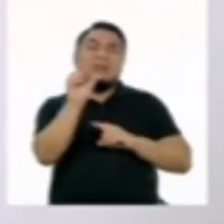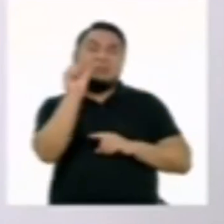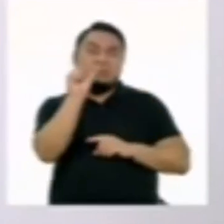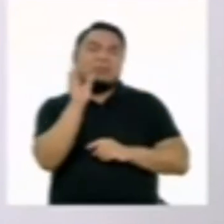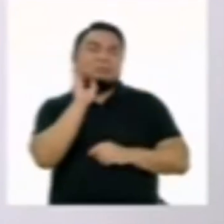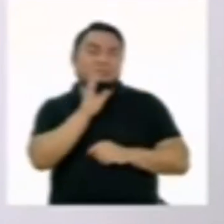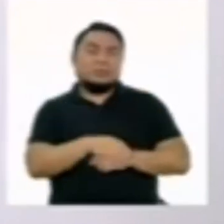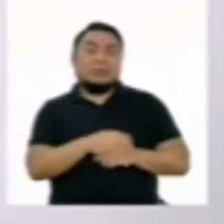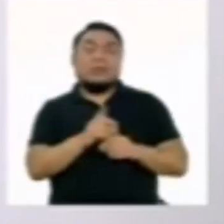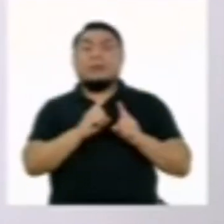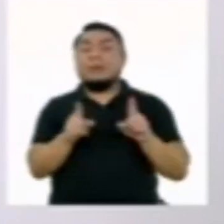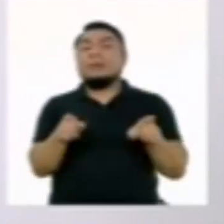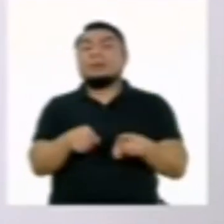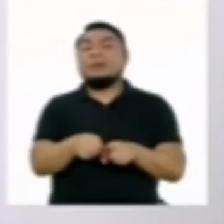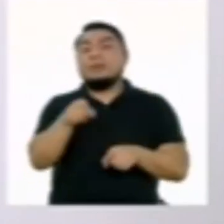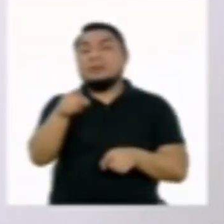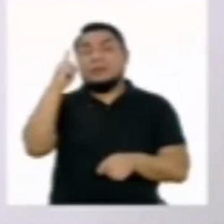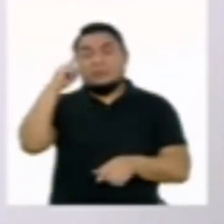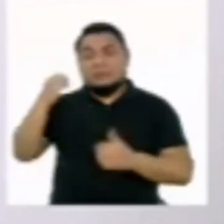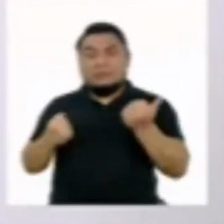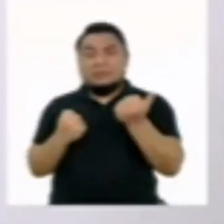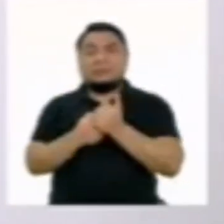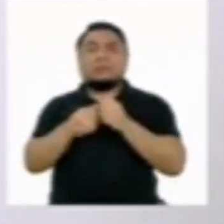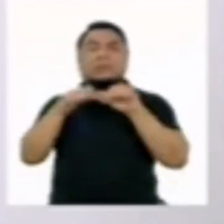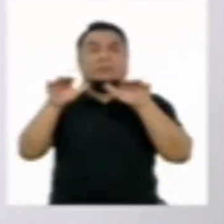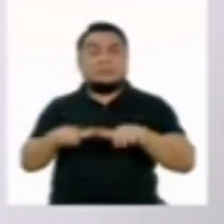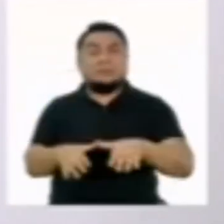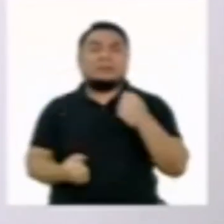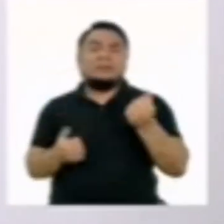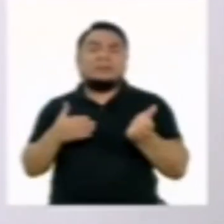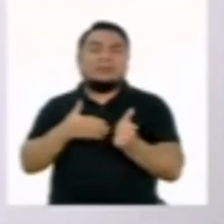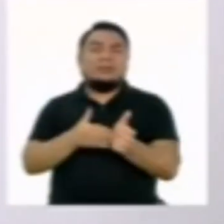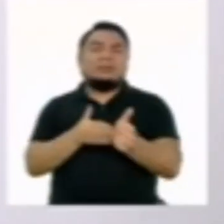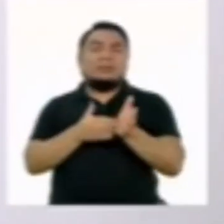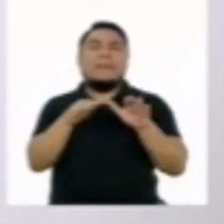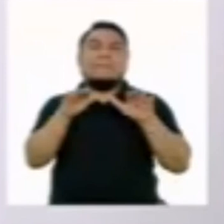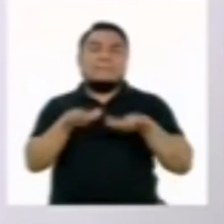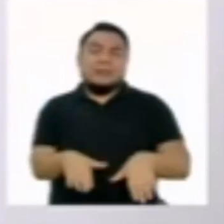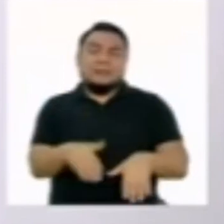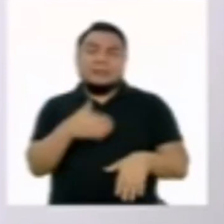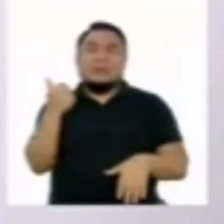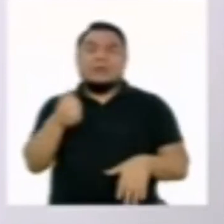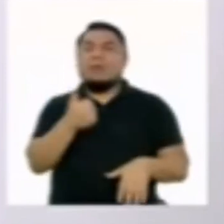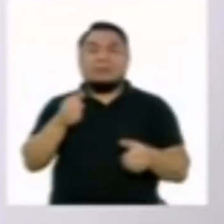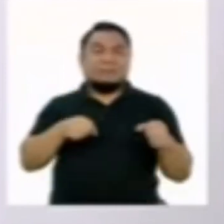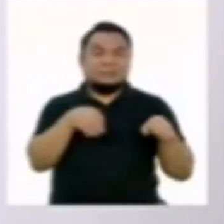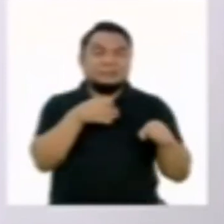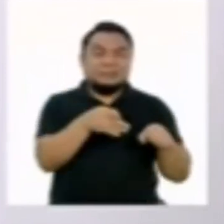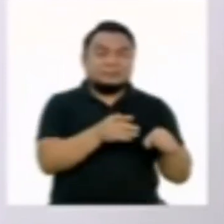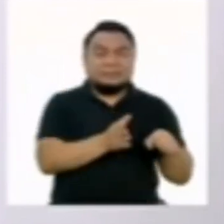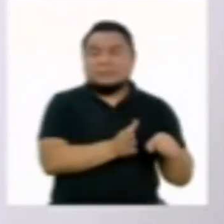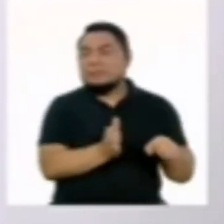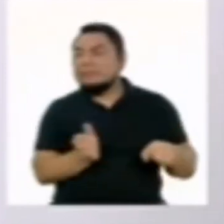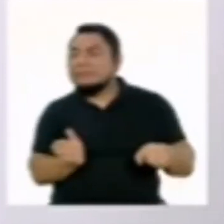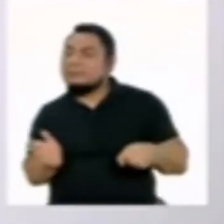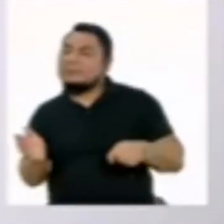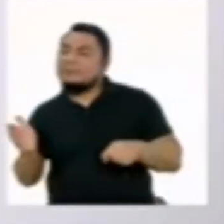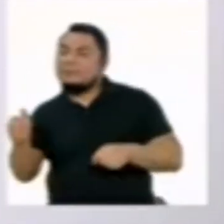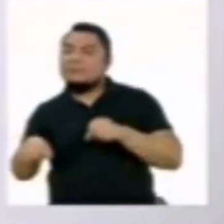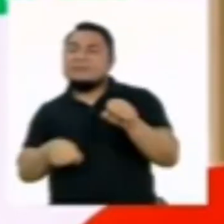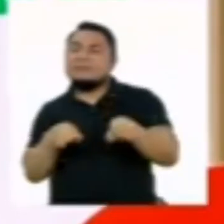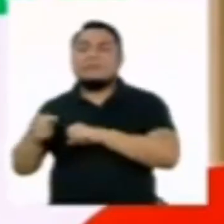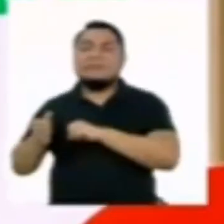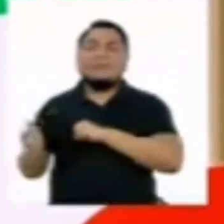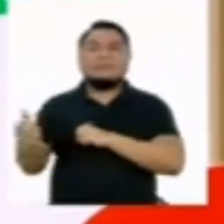poco. Además, contribuyes a reducir los problemas de tráfico y puedes tomar rutas alternas por donde no hay aglomeraciones